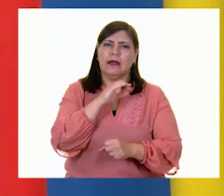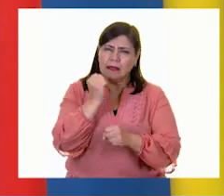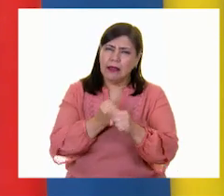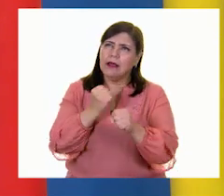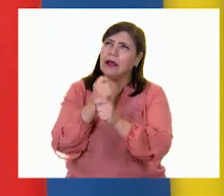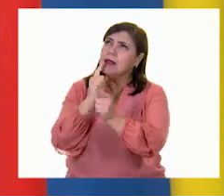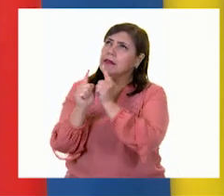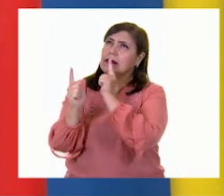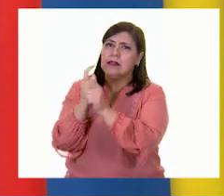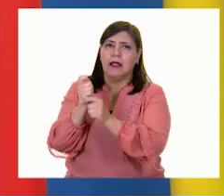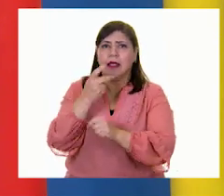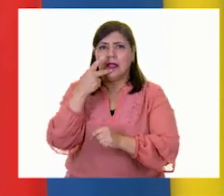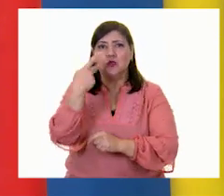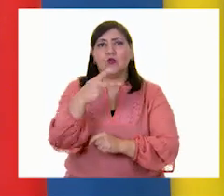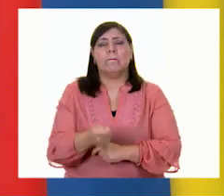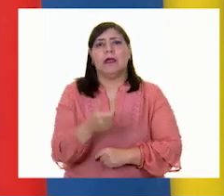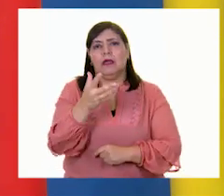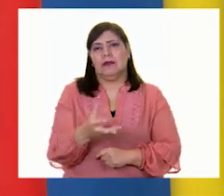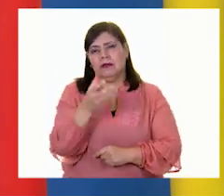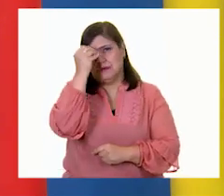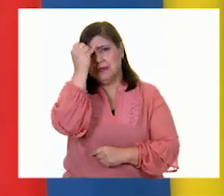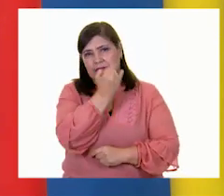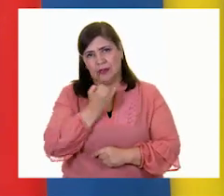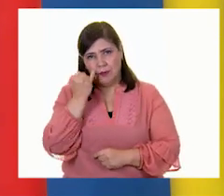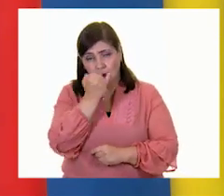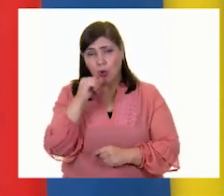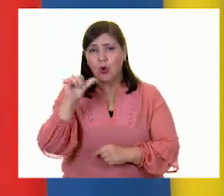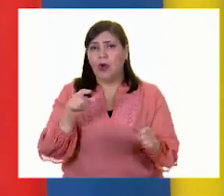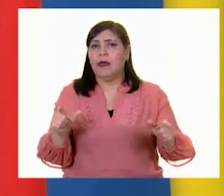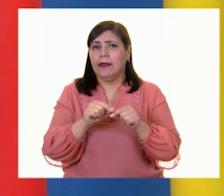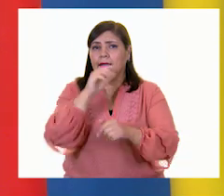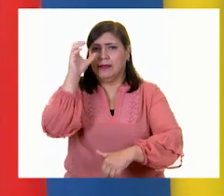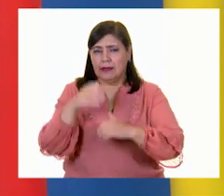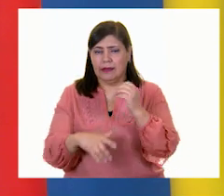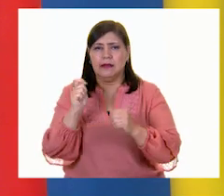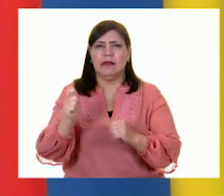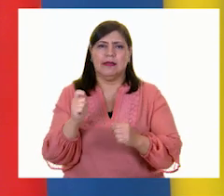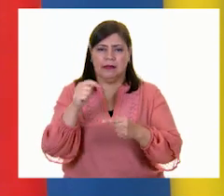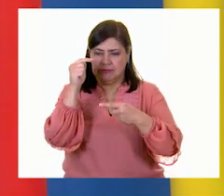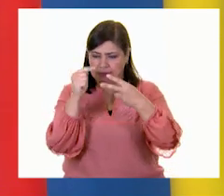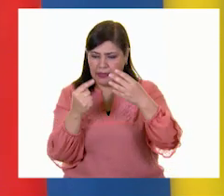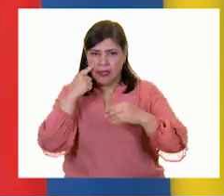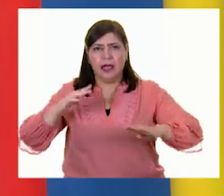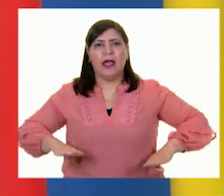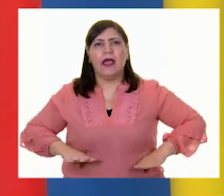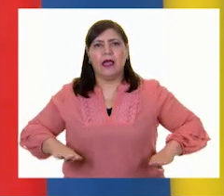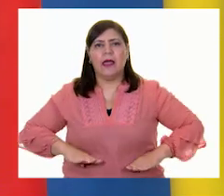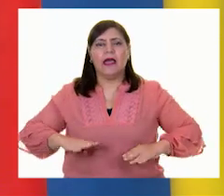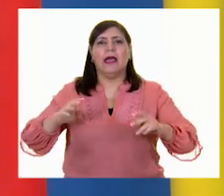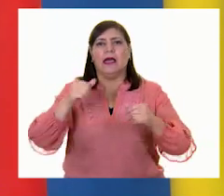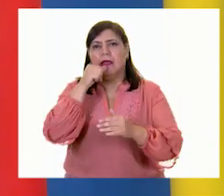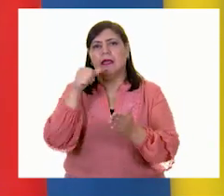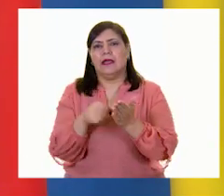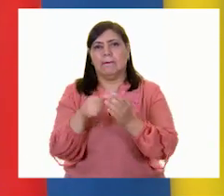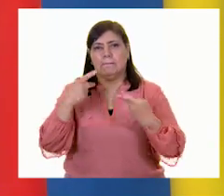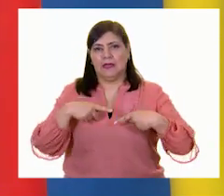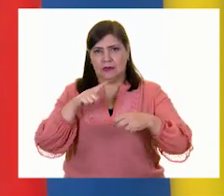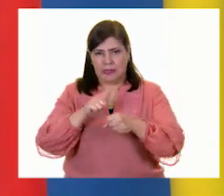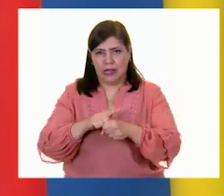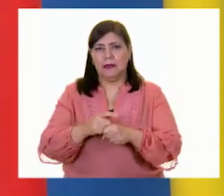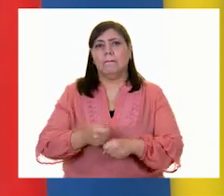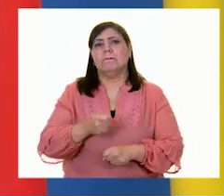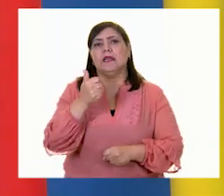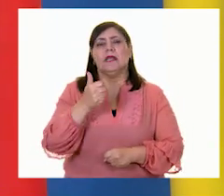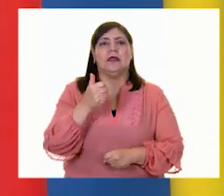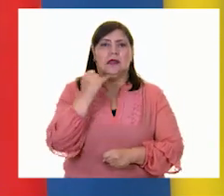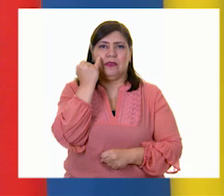y platica con tu familia en tu lengua materna. Por hoy hemos terminado con características de las cartas personales de lengua materna de 6º grado